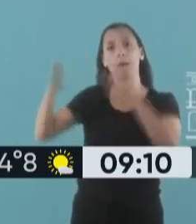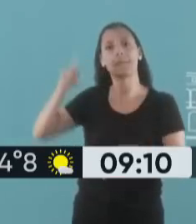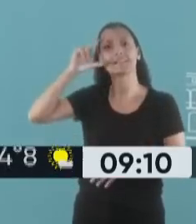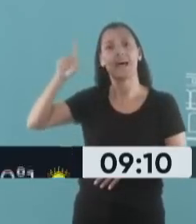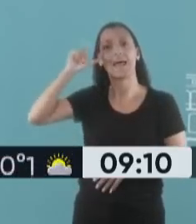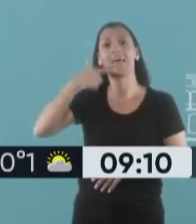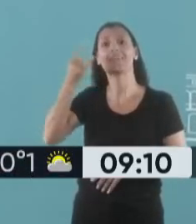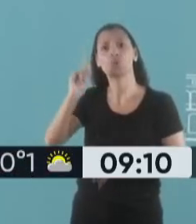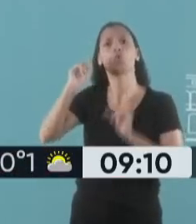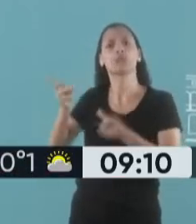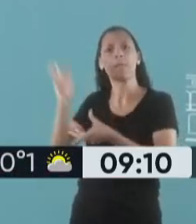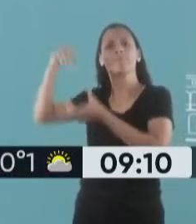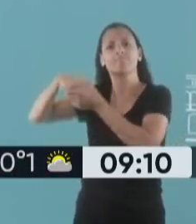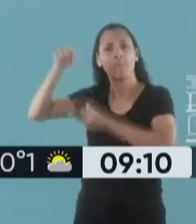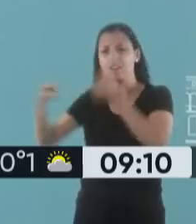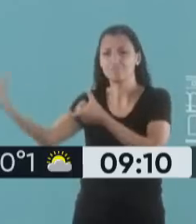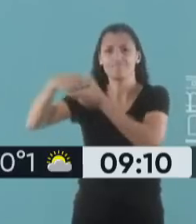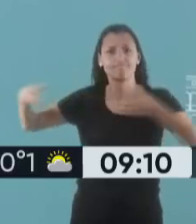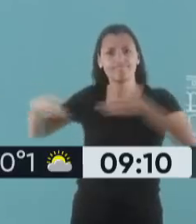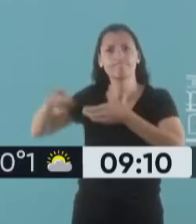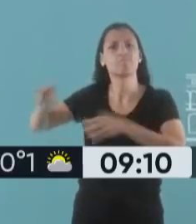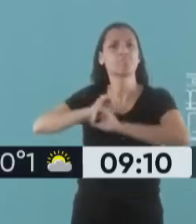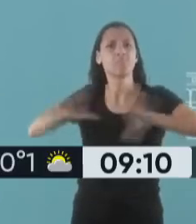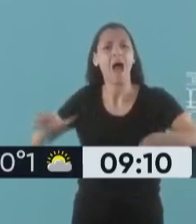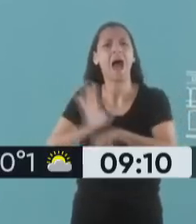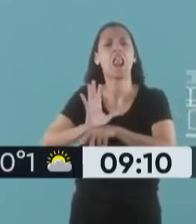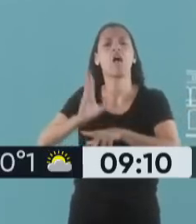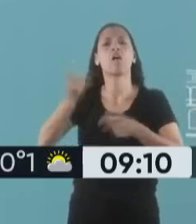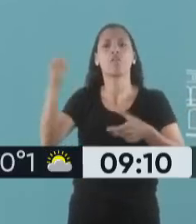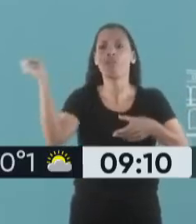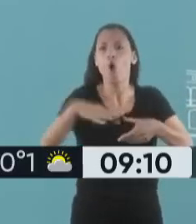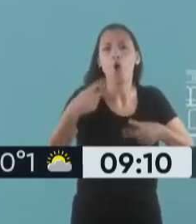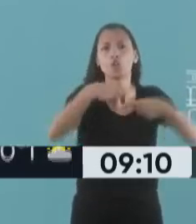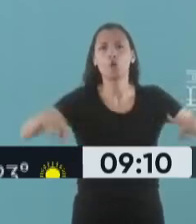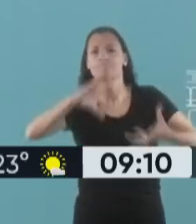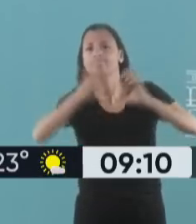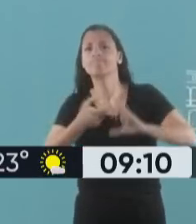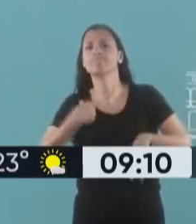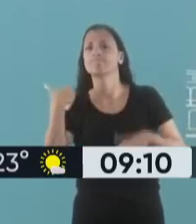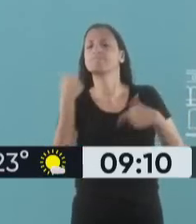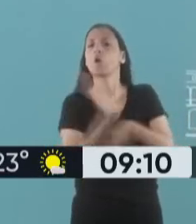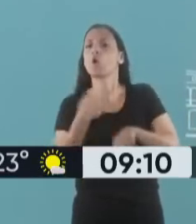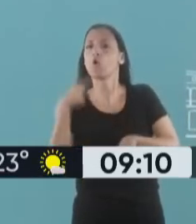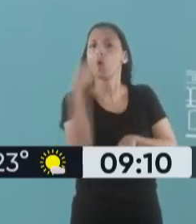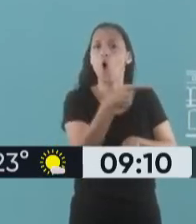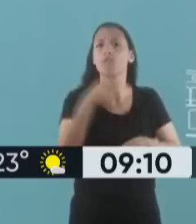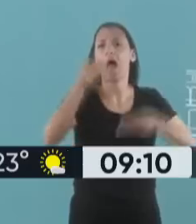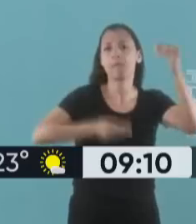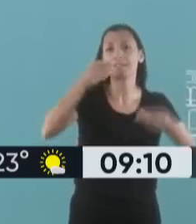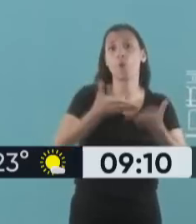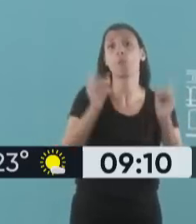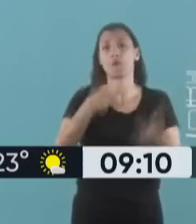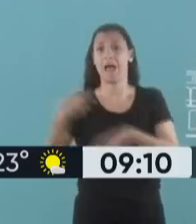y todos los miembros de su directorio por malversación de fondos, fraude en perjuicio de la administración pública y abandono de